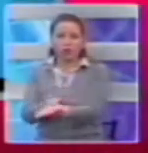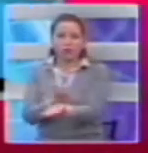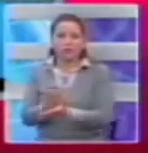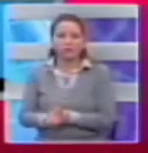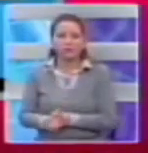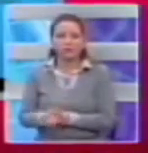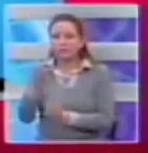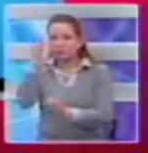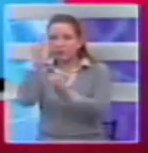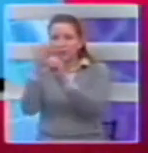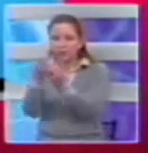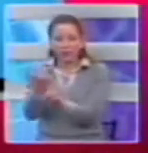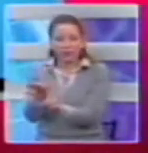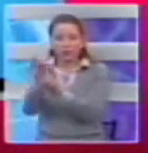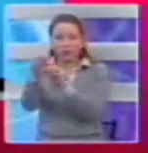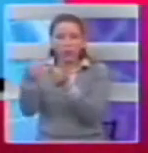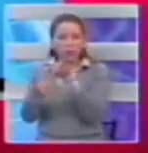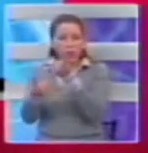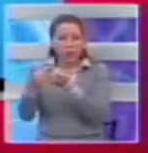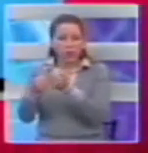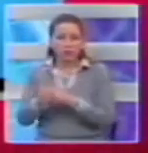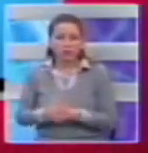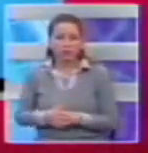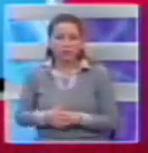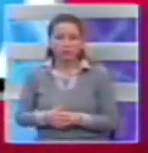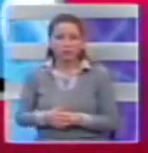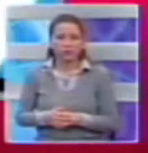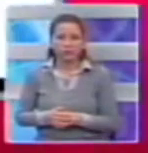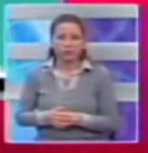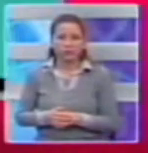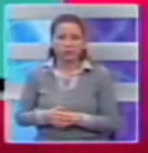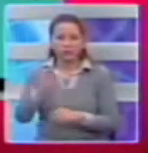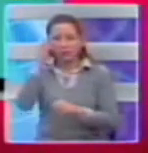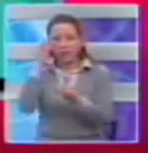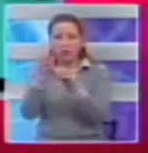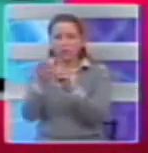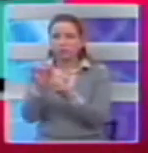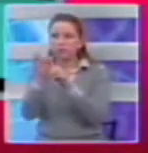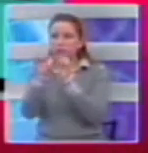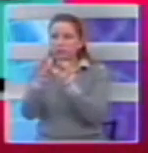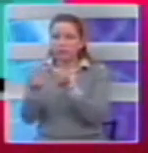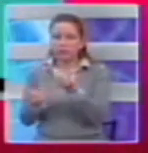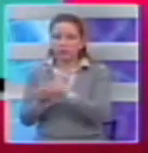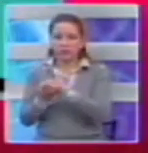el objetivo principal? El objetivo principal es contribuir a